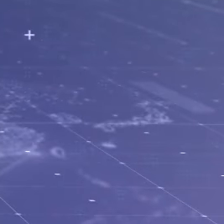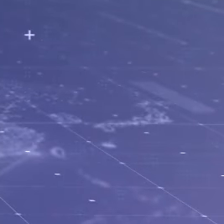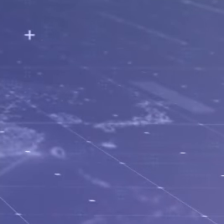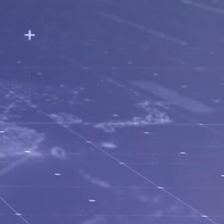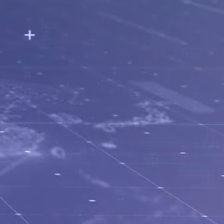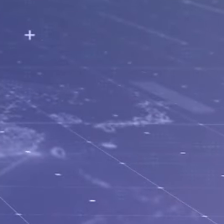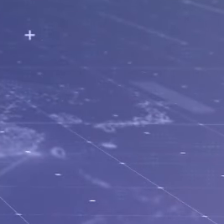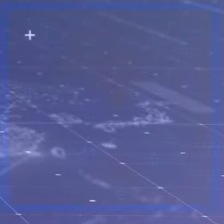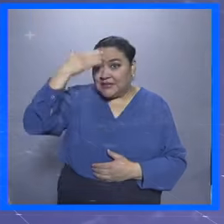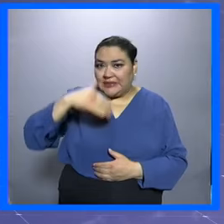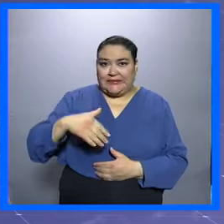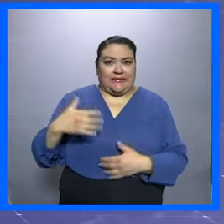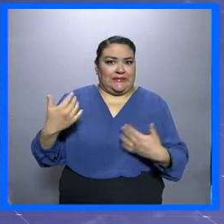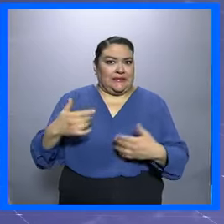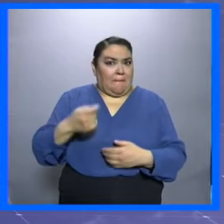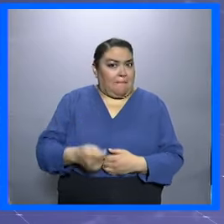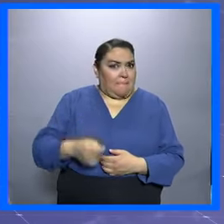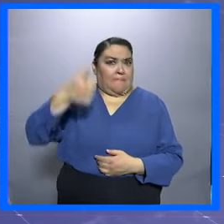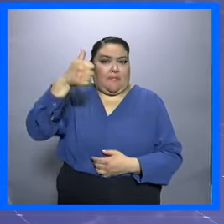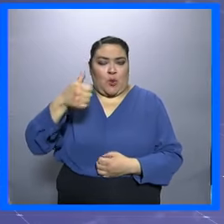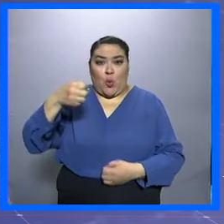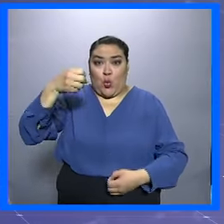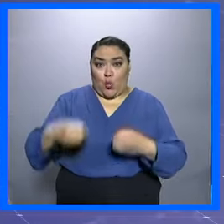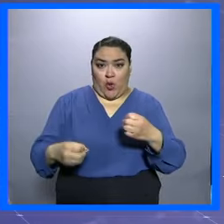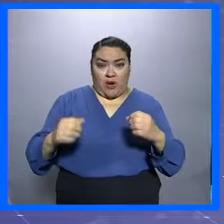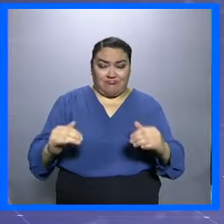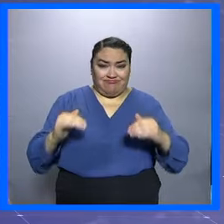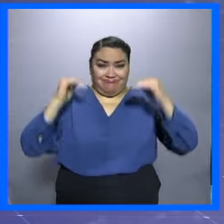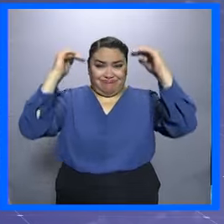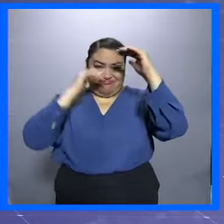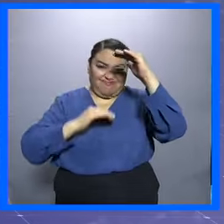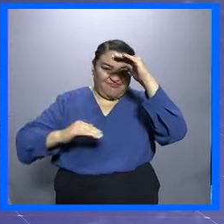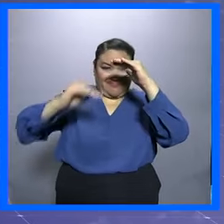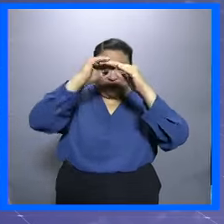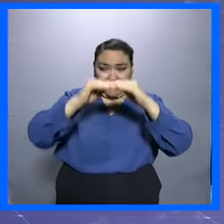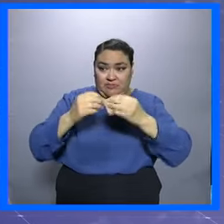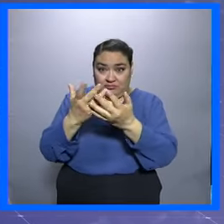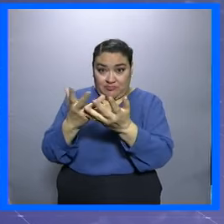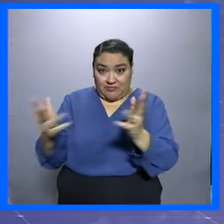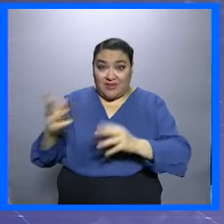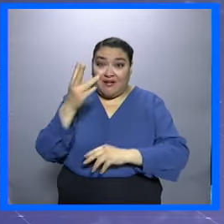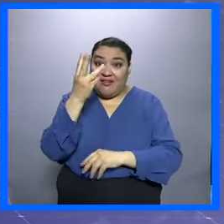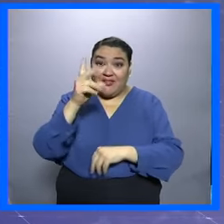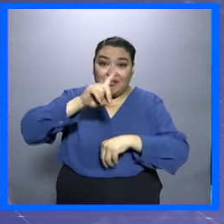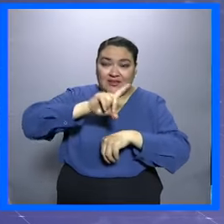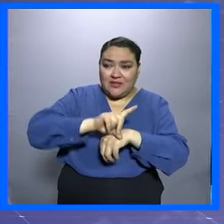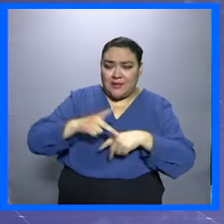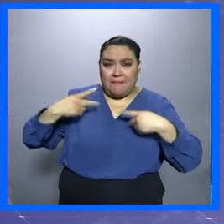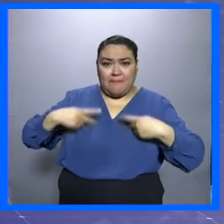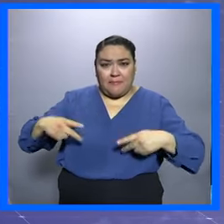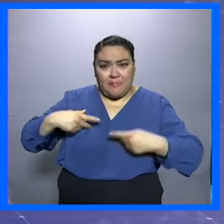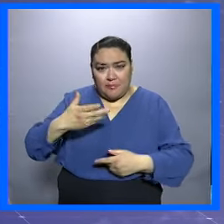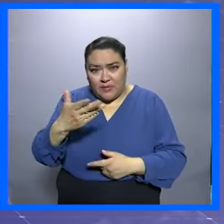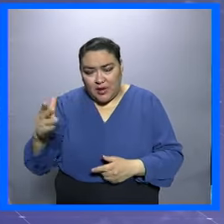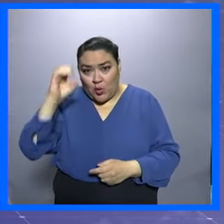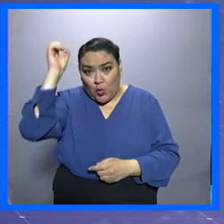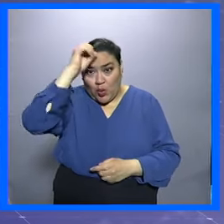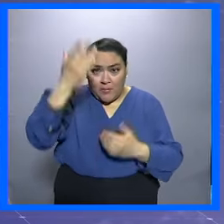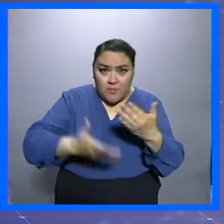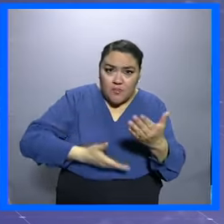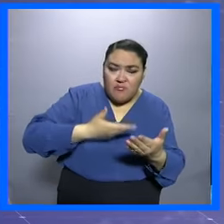En un ejercicio inédito, ministras y ministros de la Suprema Corte escucharon durante 3 días testimonios, reclamos y